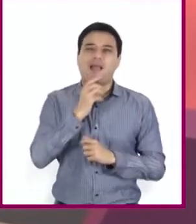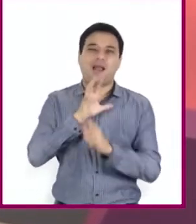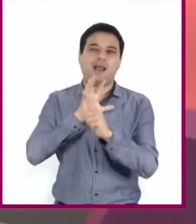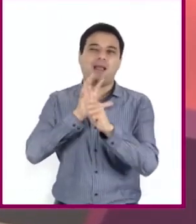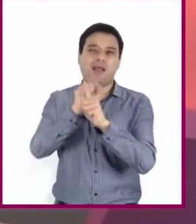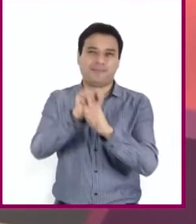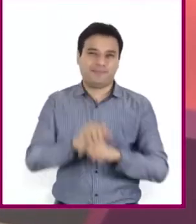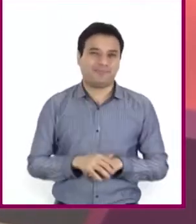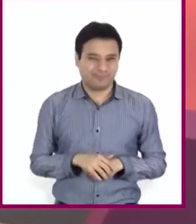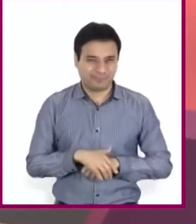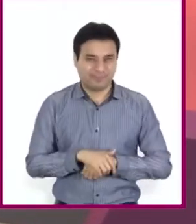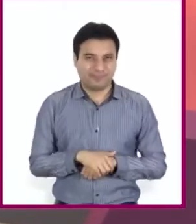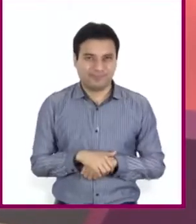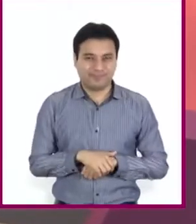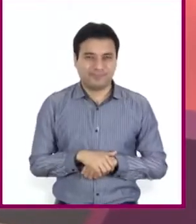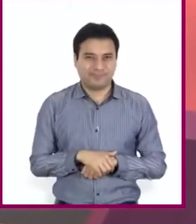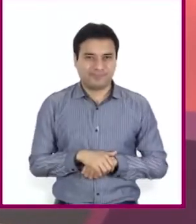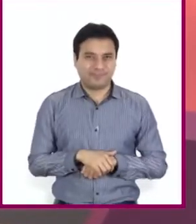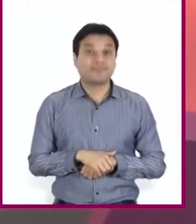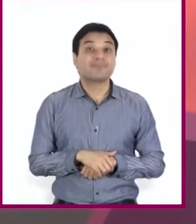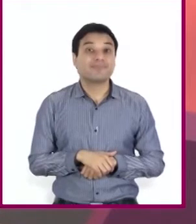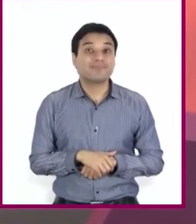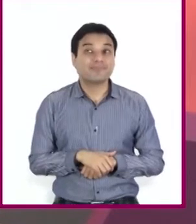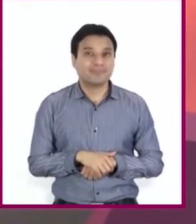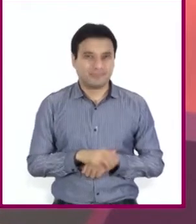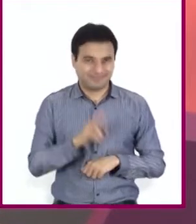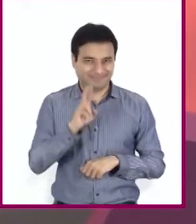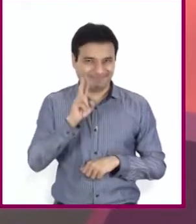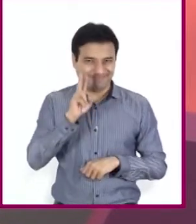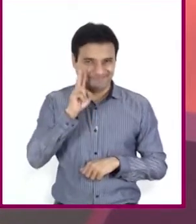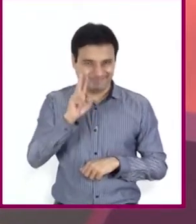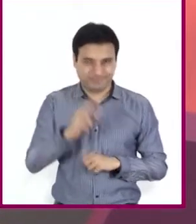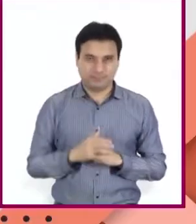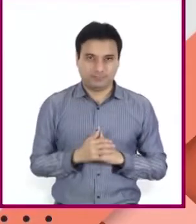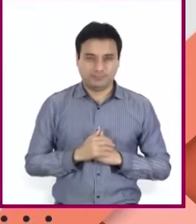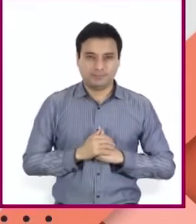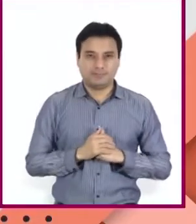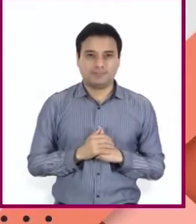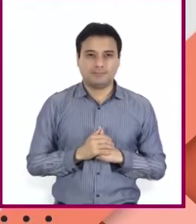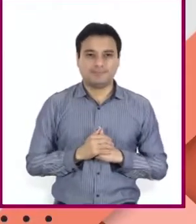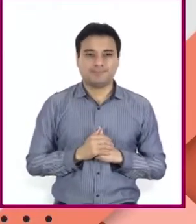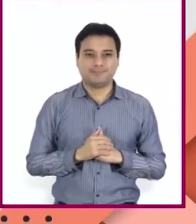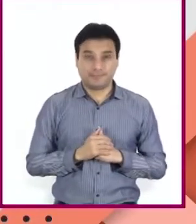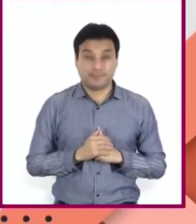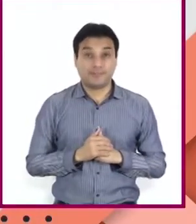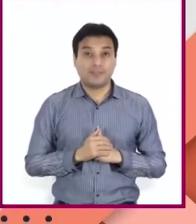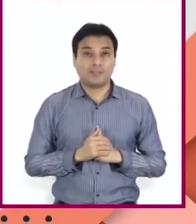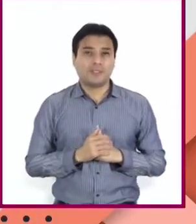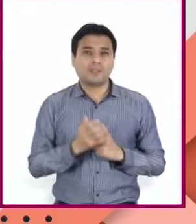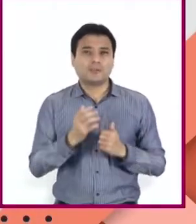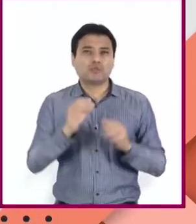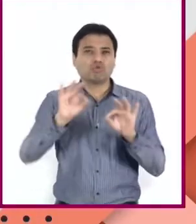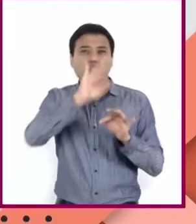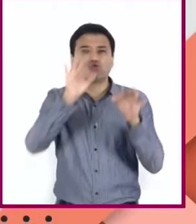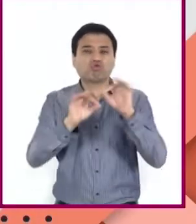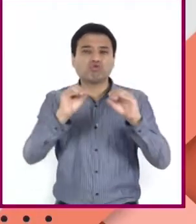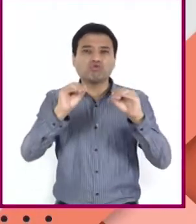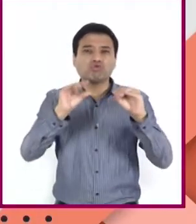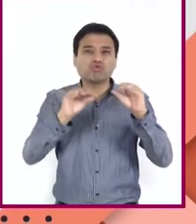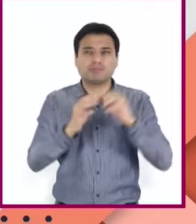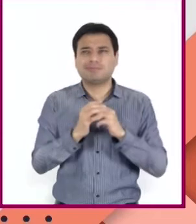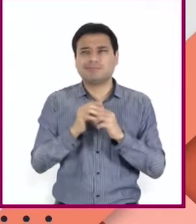la idea primaria, la cual, si se fijan bien, sería: las luciérnagas son insectos